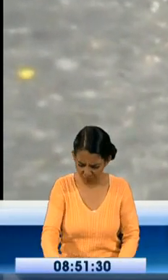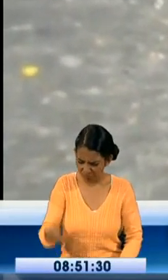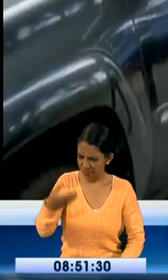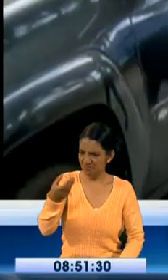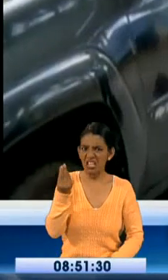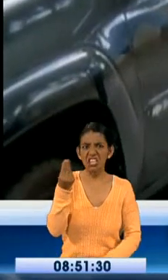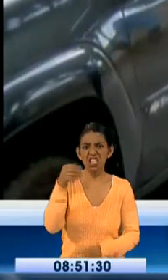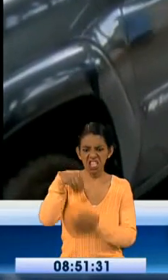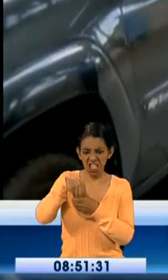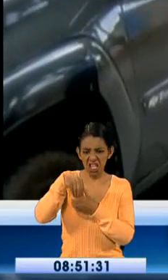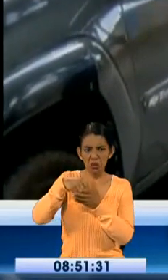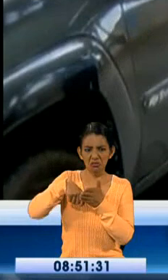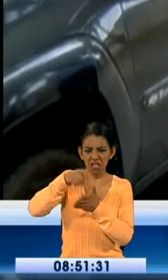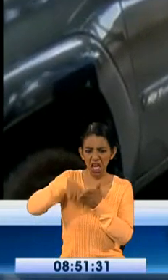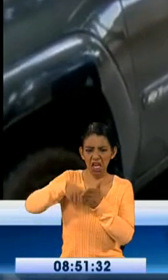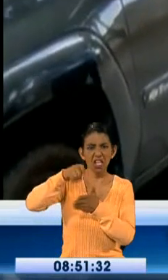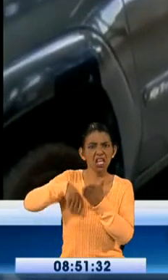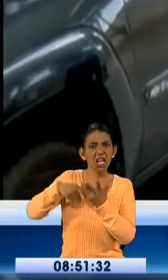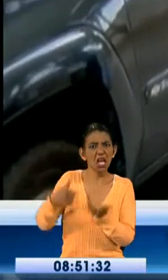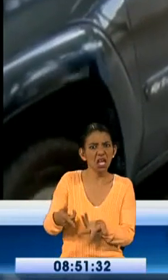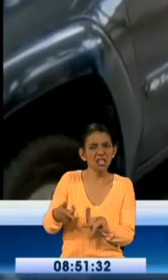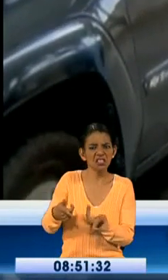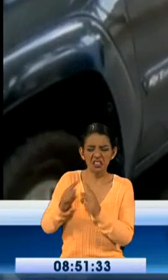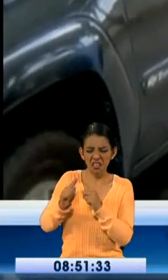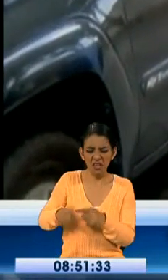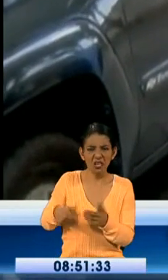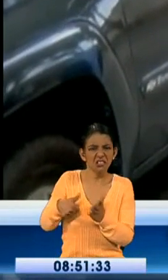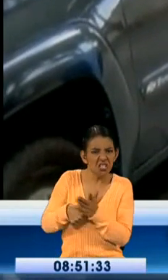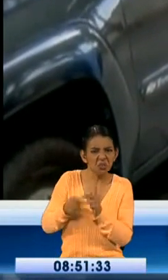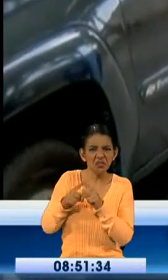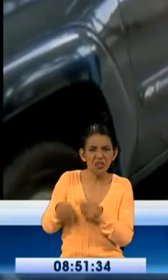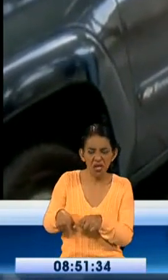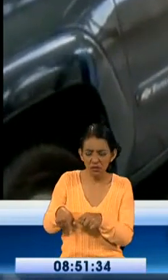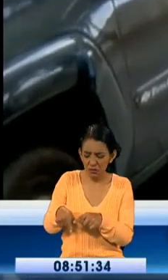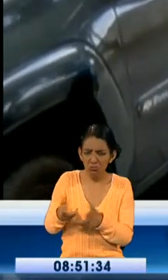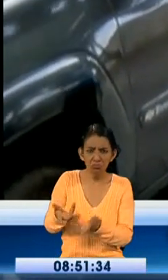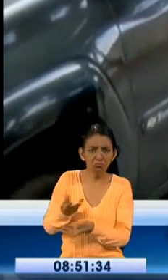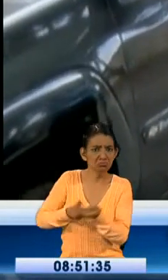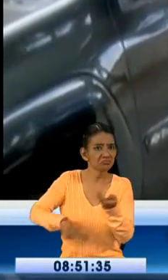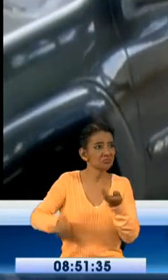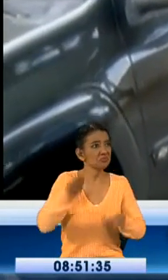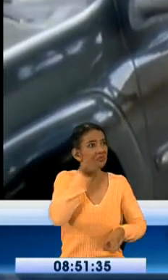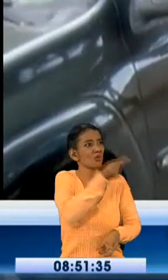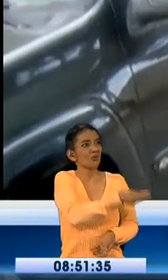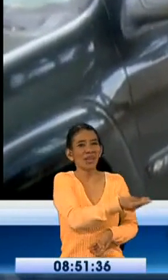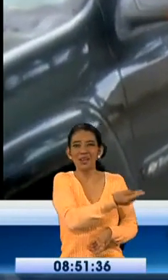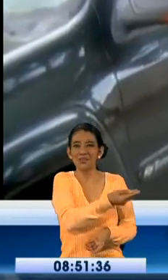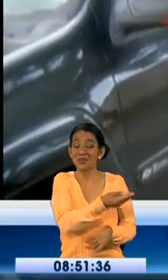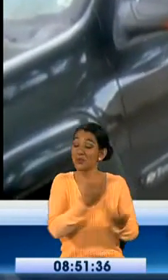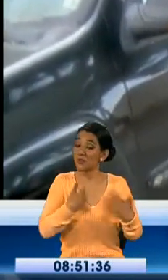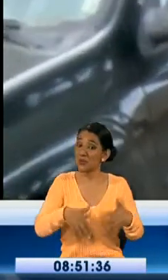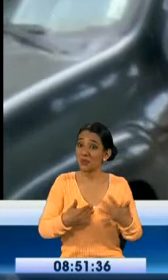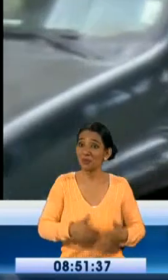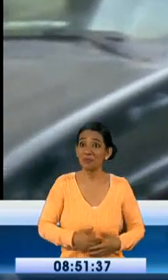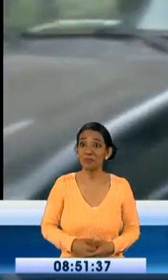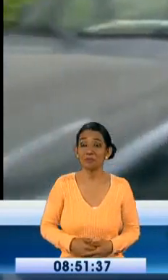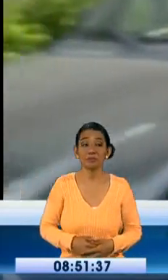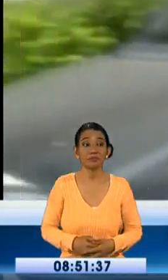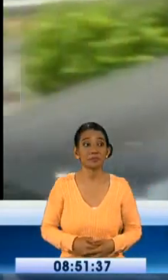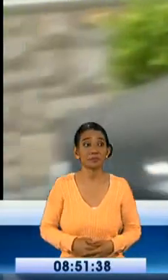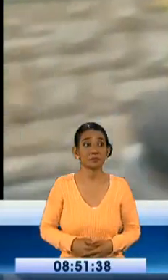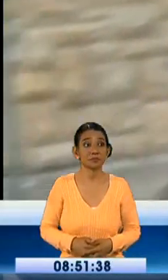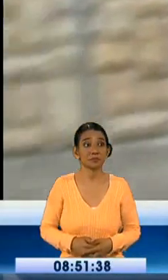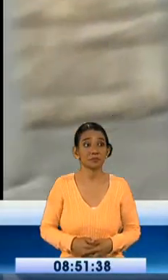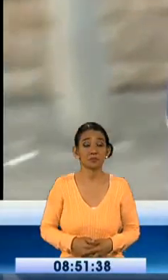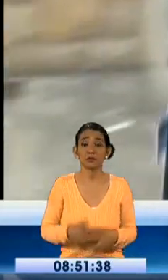dinero, tarjetas de crédito y otros documentos de valor que encontró en una de sus rondas hace unas dos semanas. Y dando mi ronda